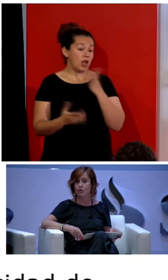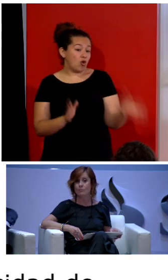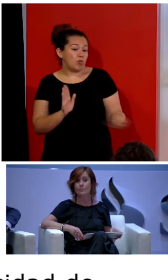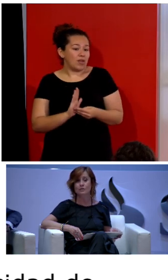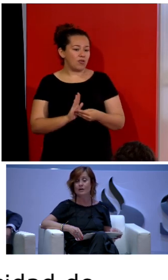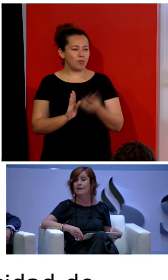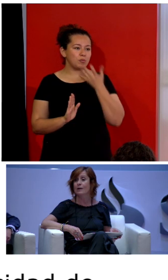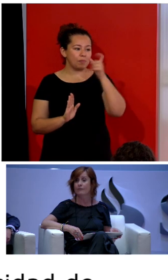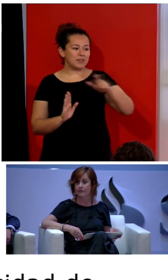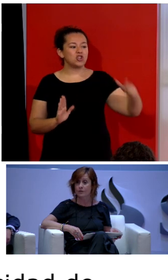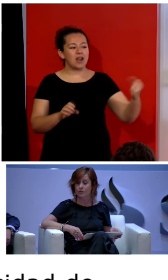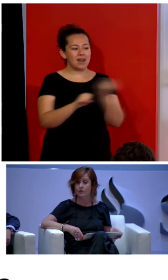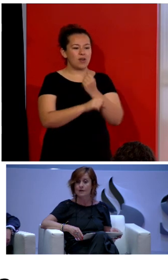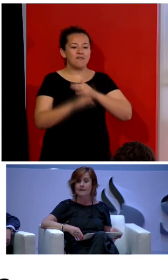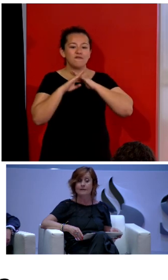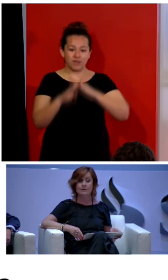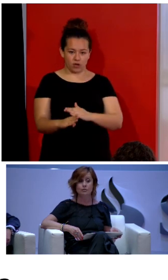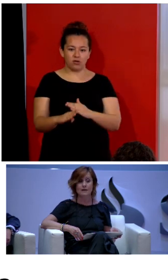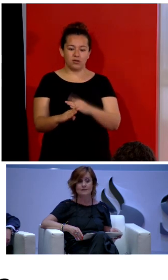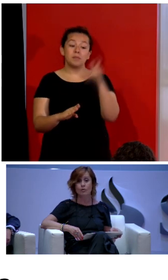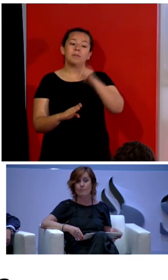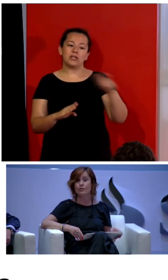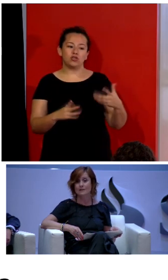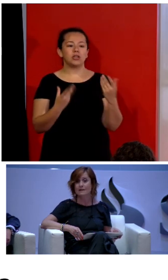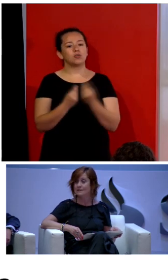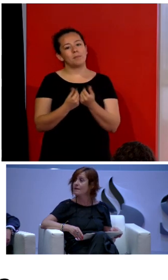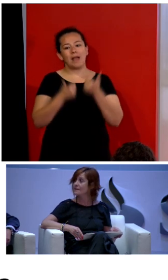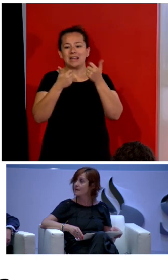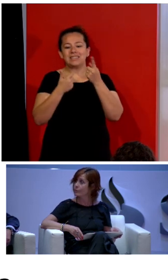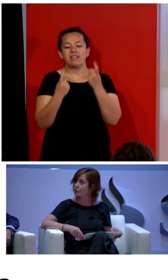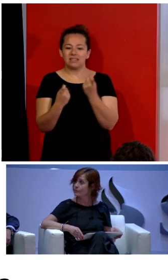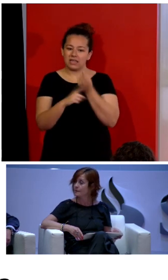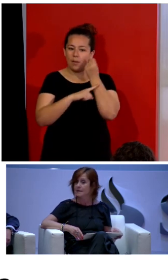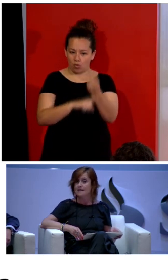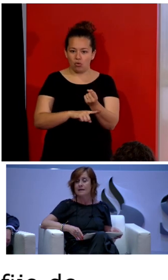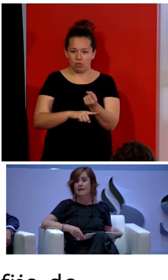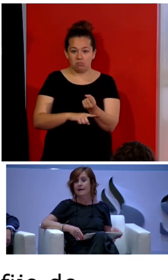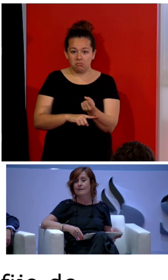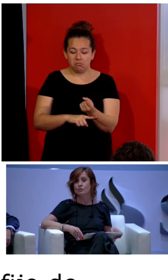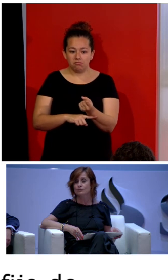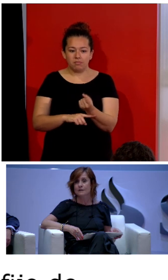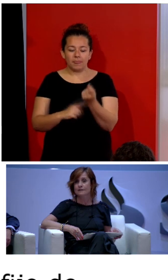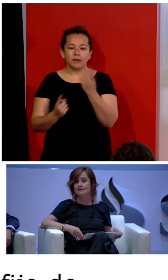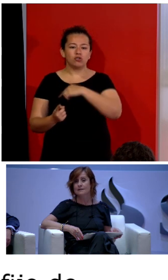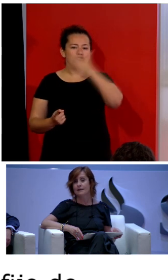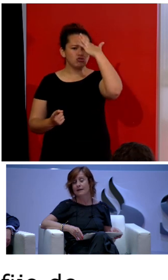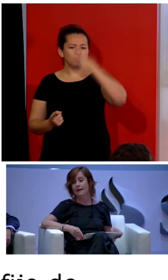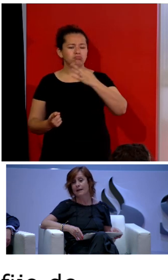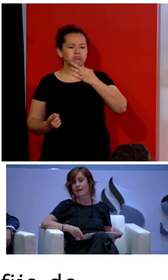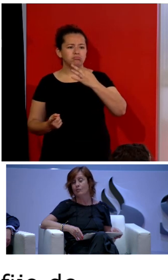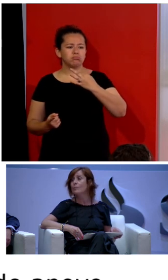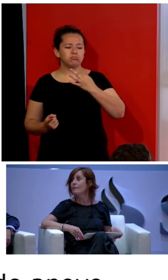incorporación como personal laboral fijo de personas con mayores necesidades de apoyo. Éramos conscientes de